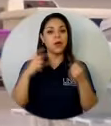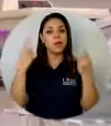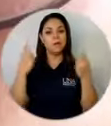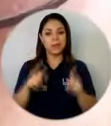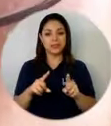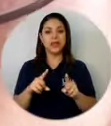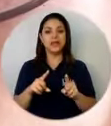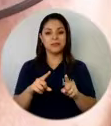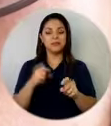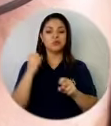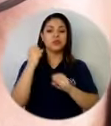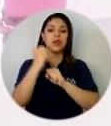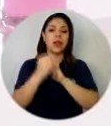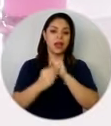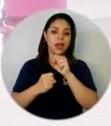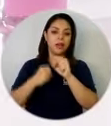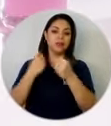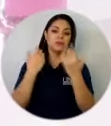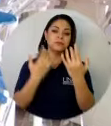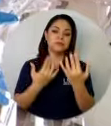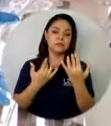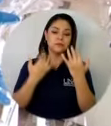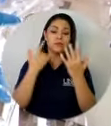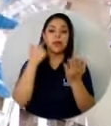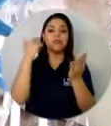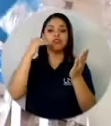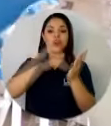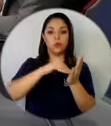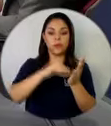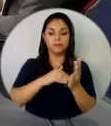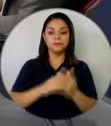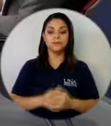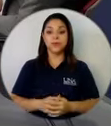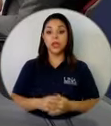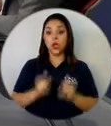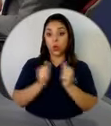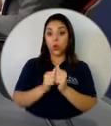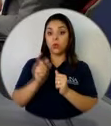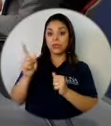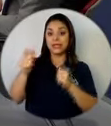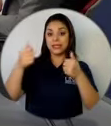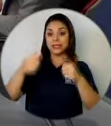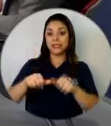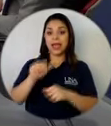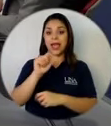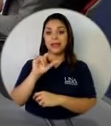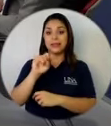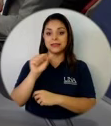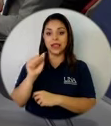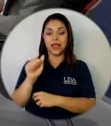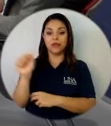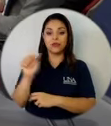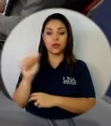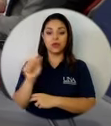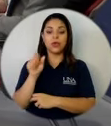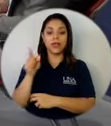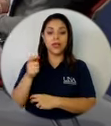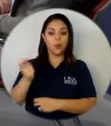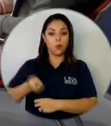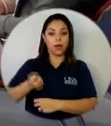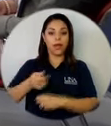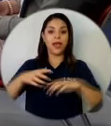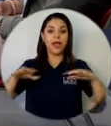país retomar, digamos, la senda del crecimiento. Sí, con usted coincide Larisa Arroyo, quien es abogada y